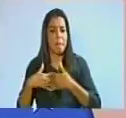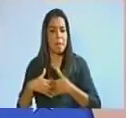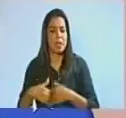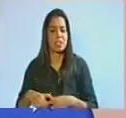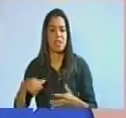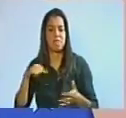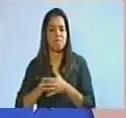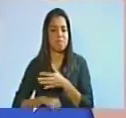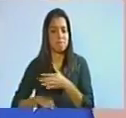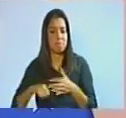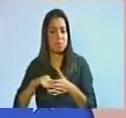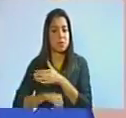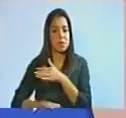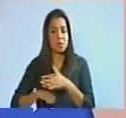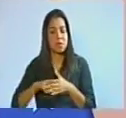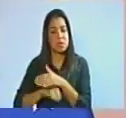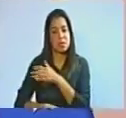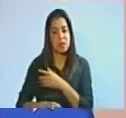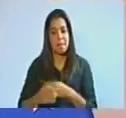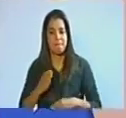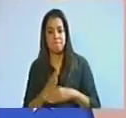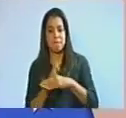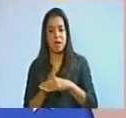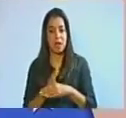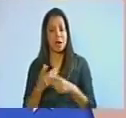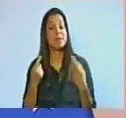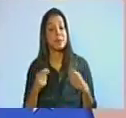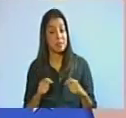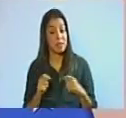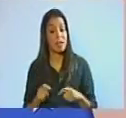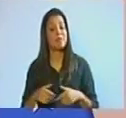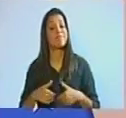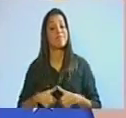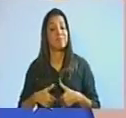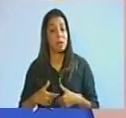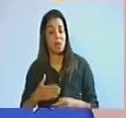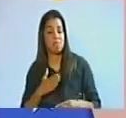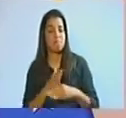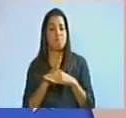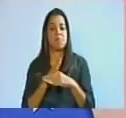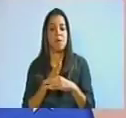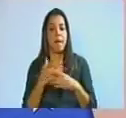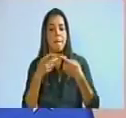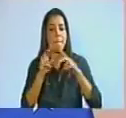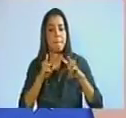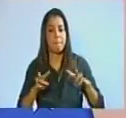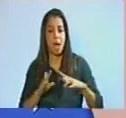tregua, en tratar de interrumpir, ¿verdad?, este proceso de paz